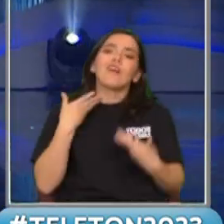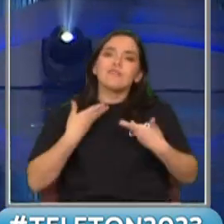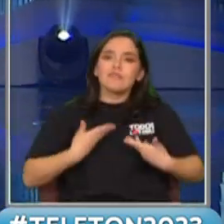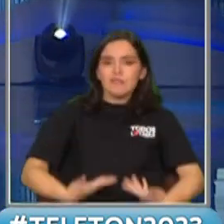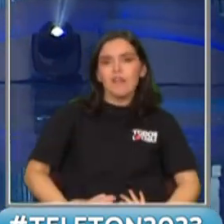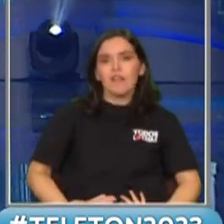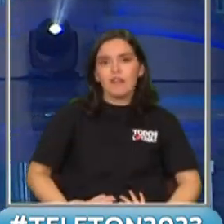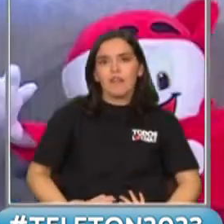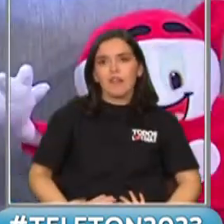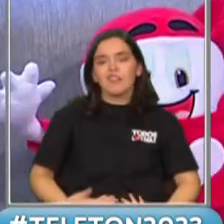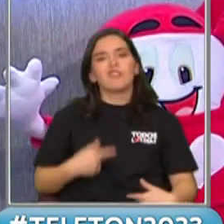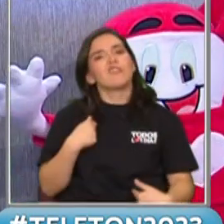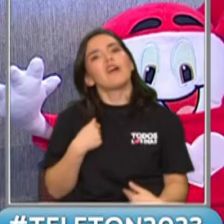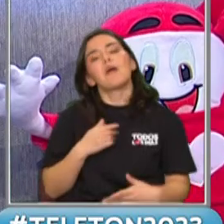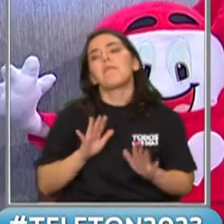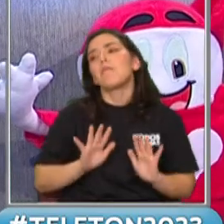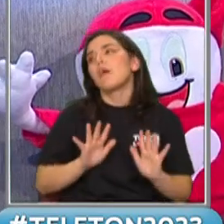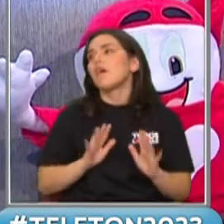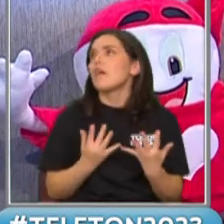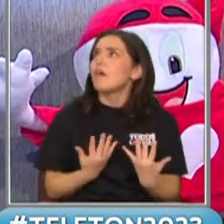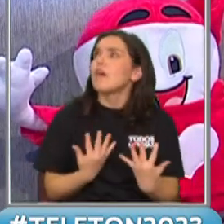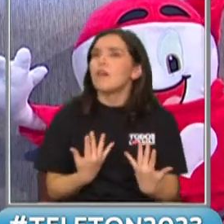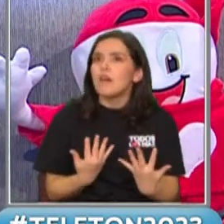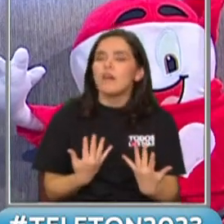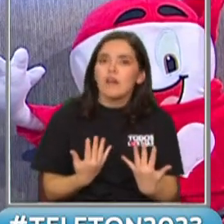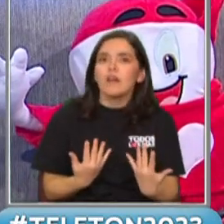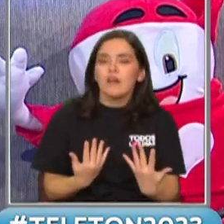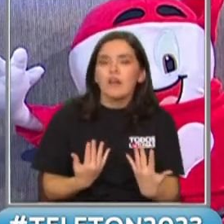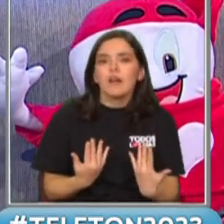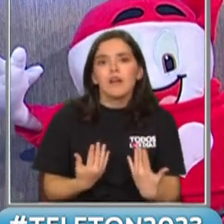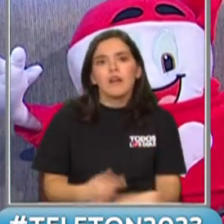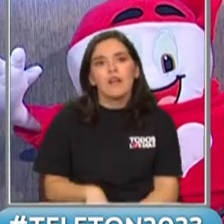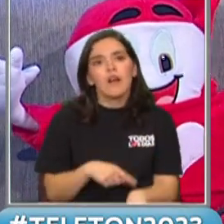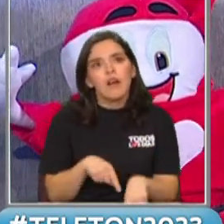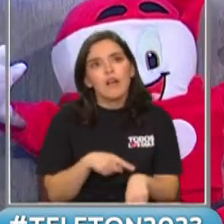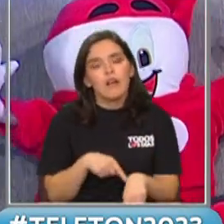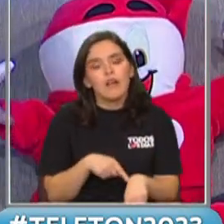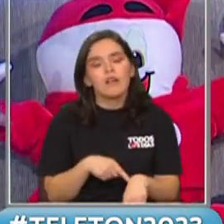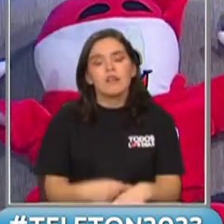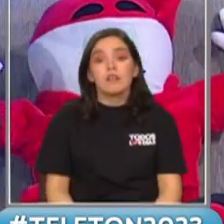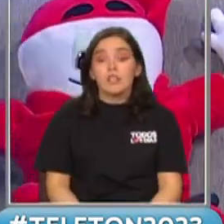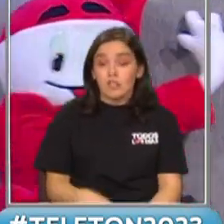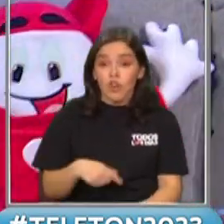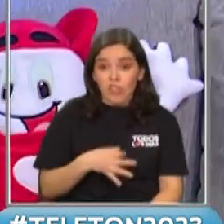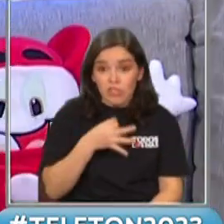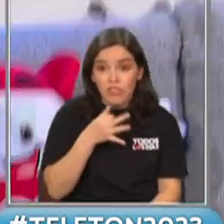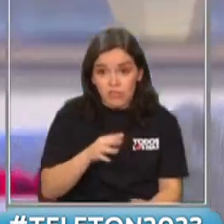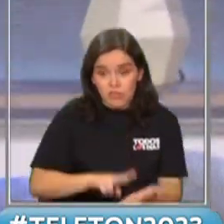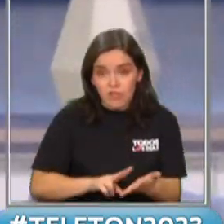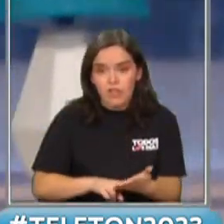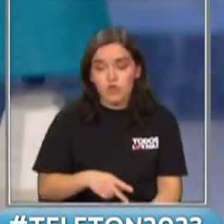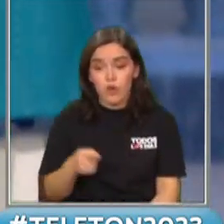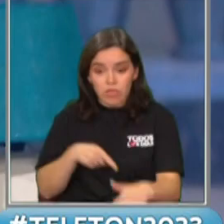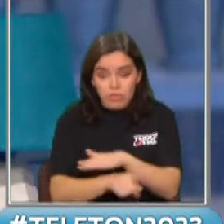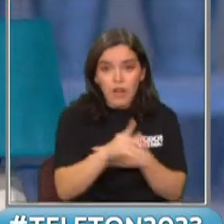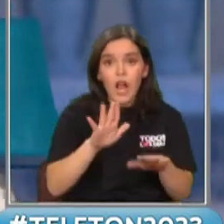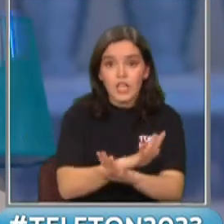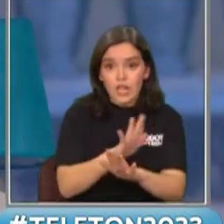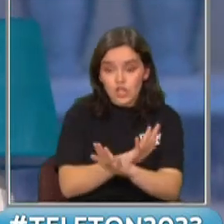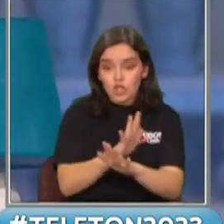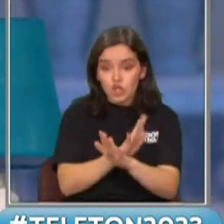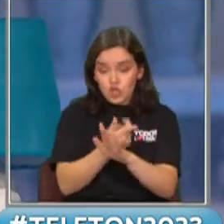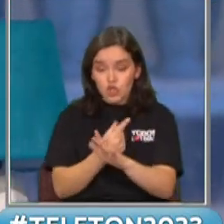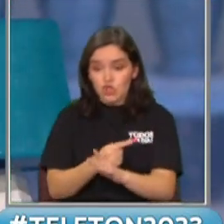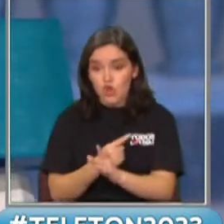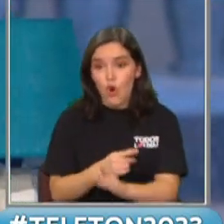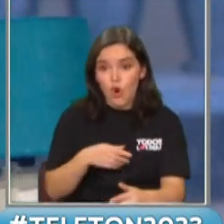put esperado Caleta hón para salir de juro yo entré yo entré al teatro Teletón con las dos manos se me